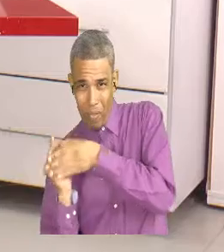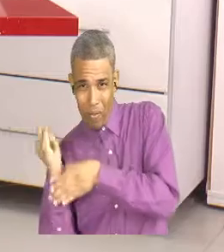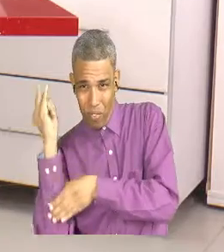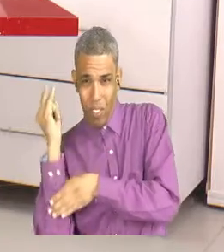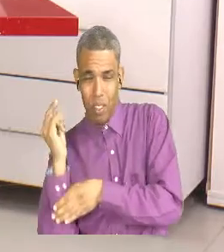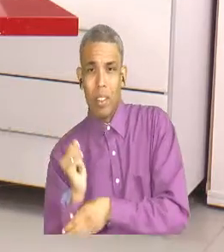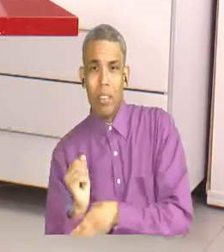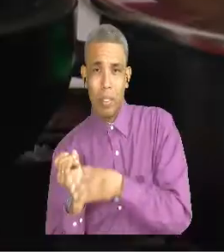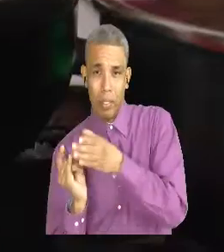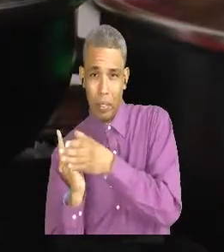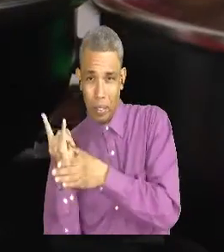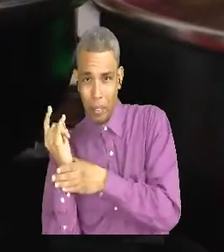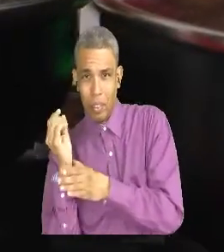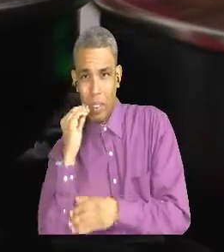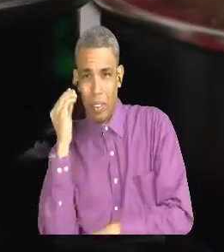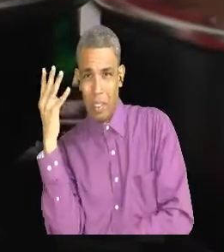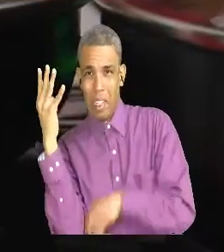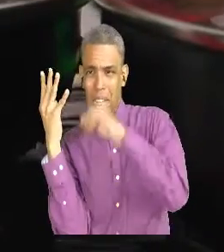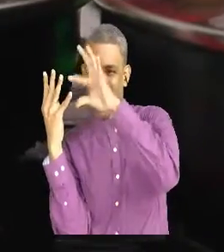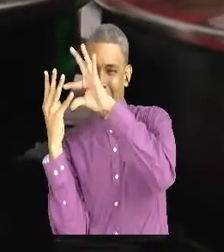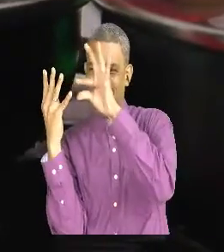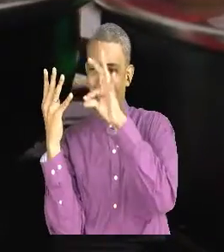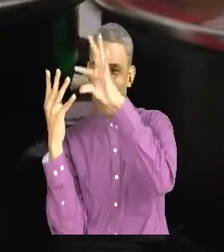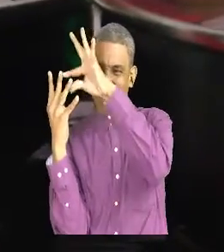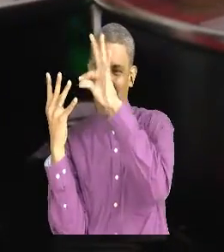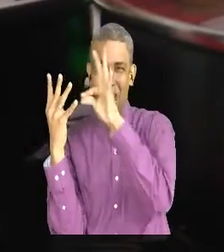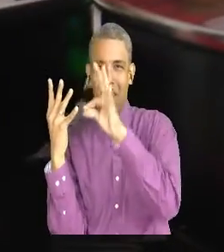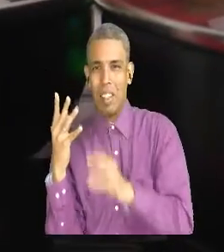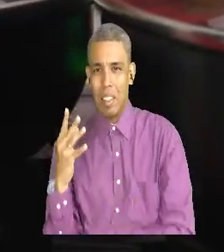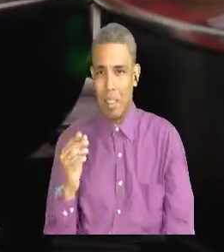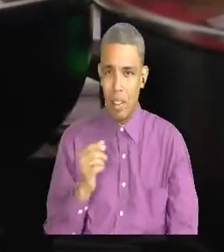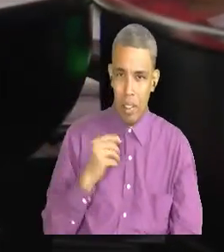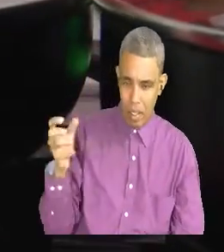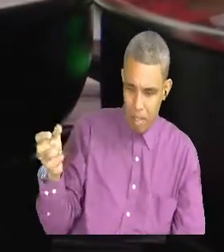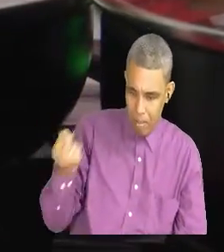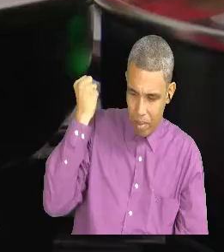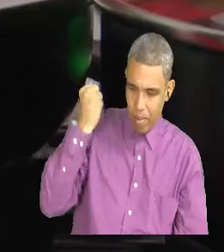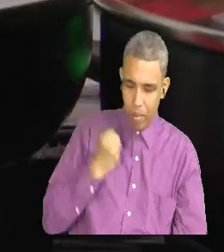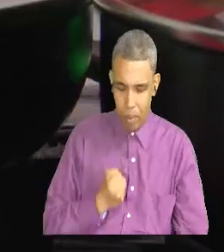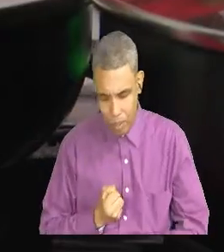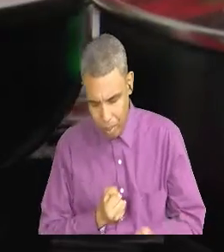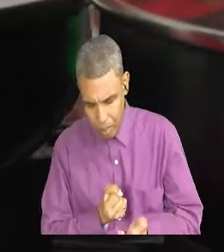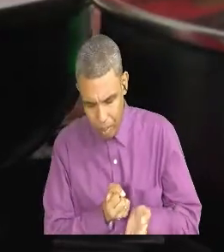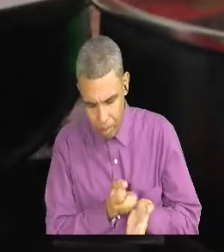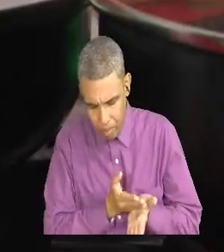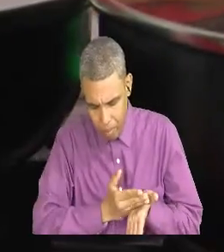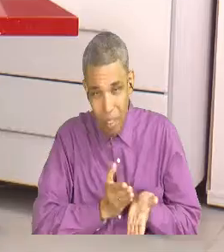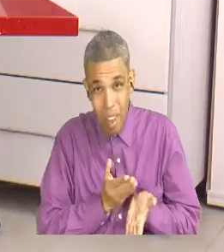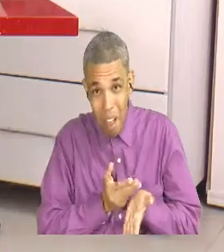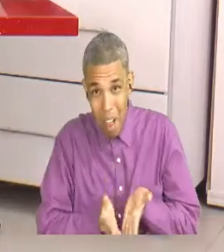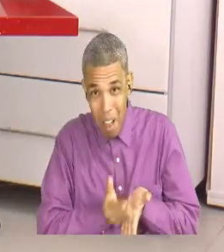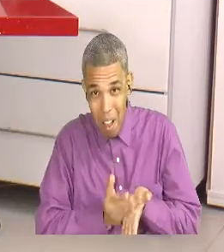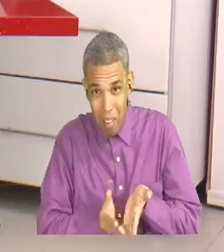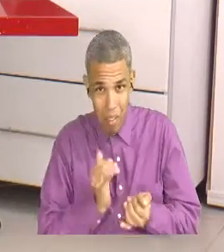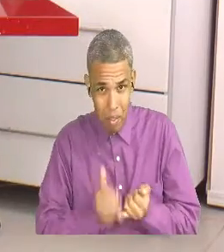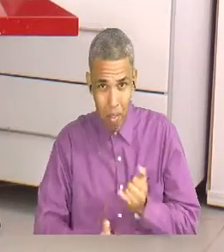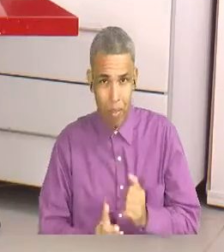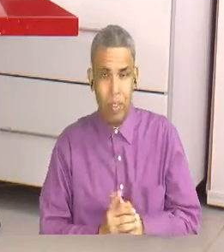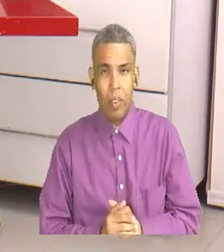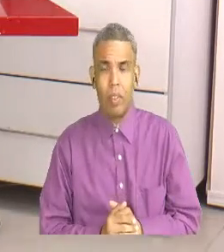decorar. Ah, bueno, al final. Sí, al final de la preparación. Bueno, pero a mí me encantaría ir a degustar